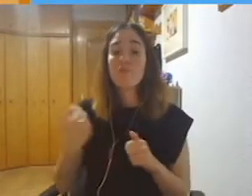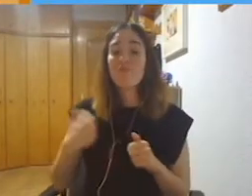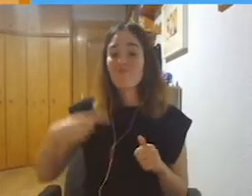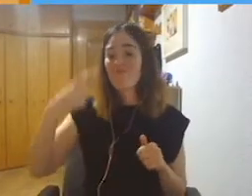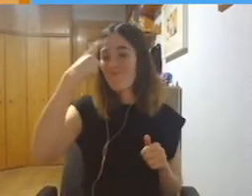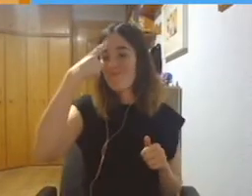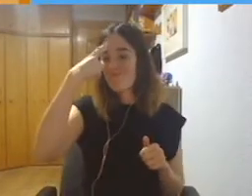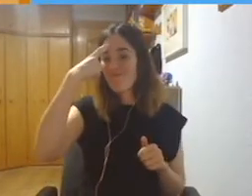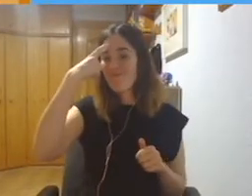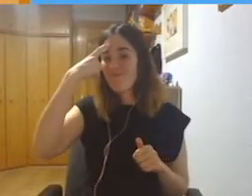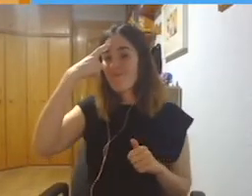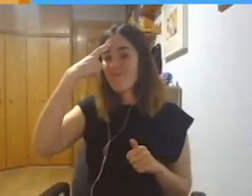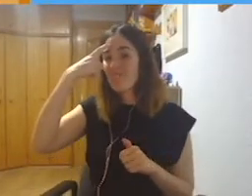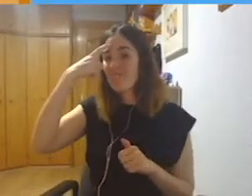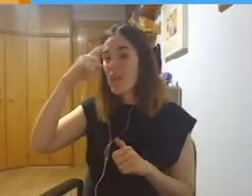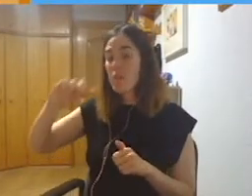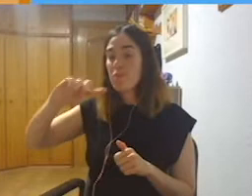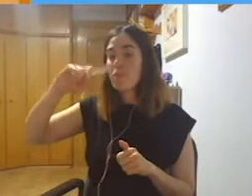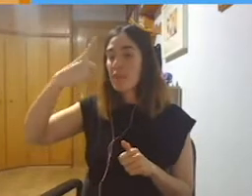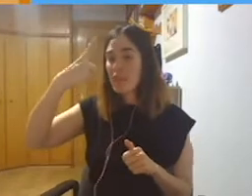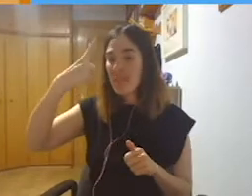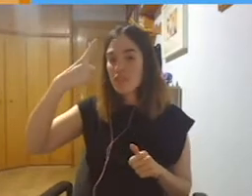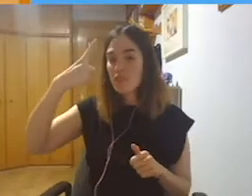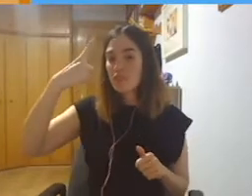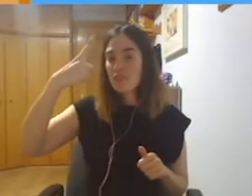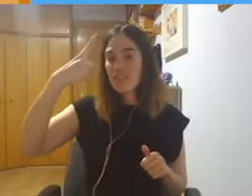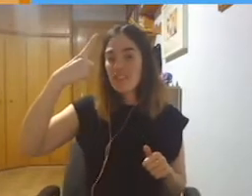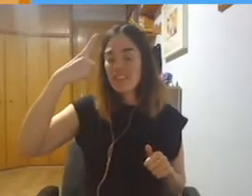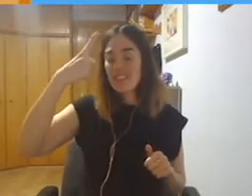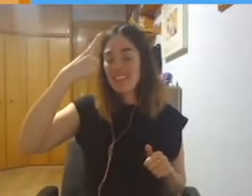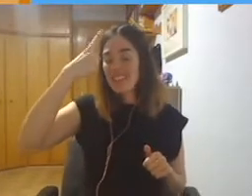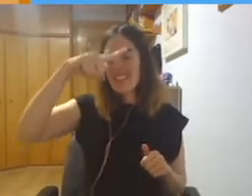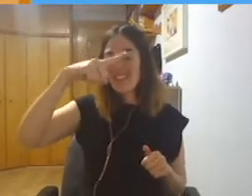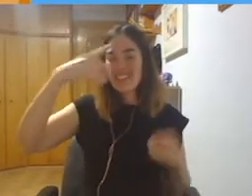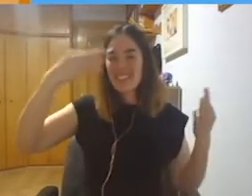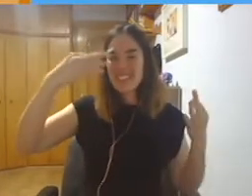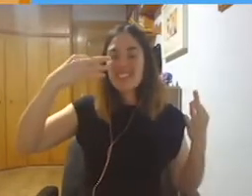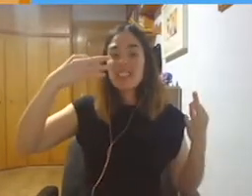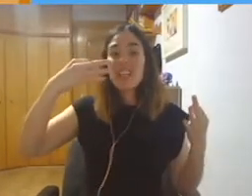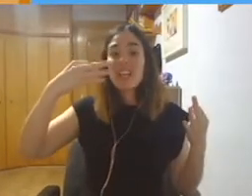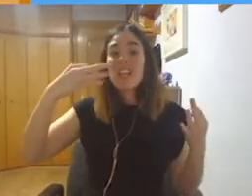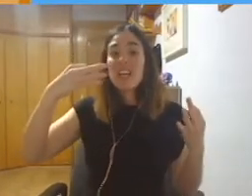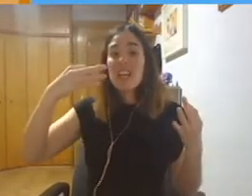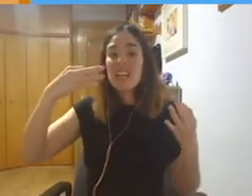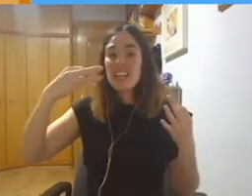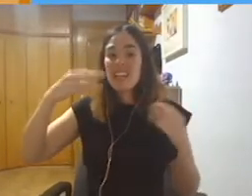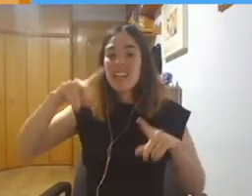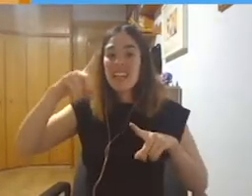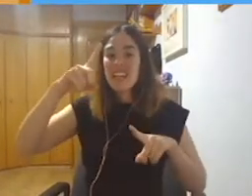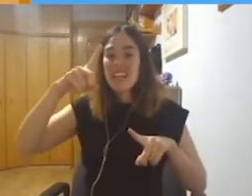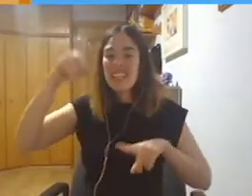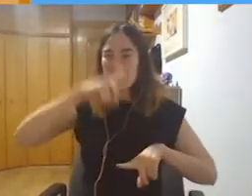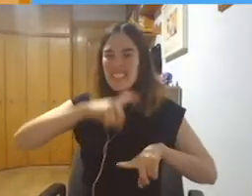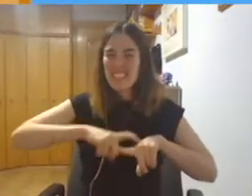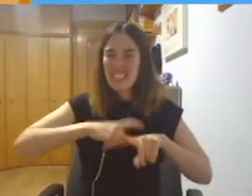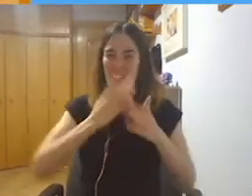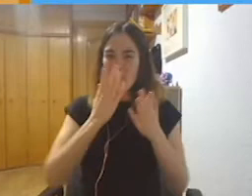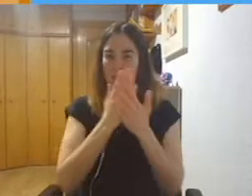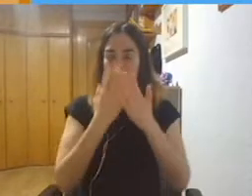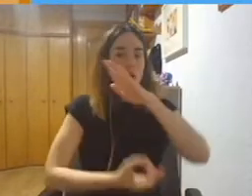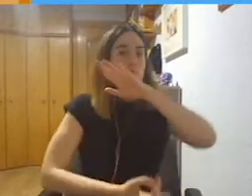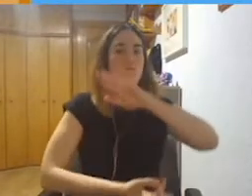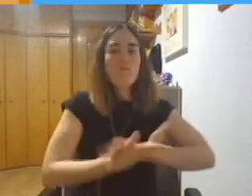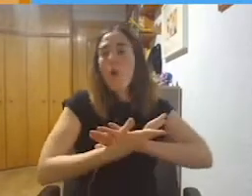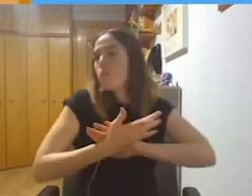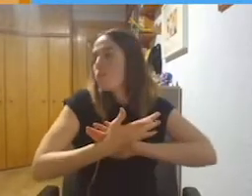Sabiendo eso, lo primero que tenemos que tener en cuenta es que este tipo de estudio no surge